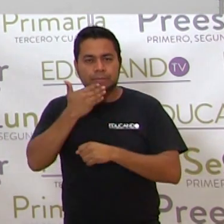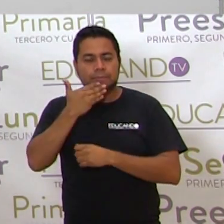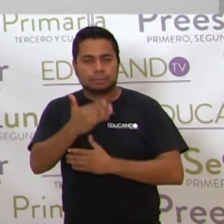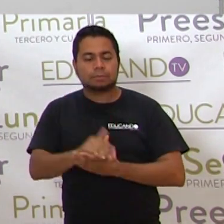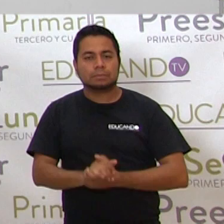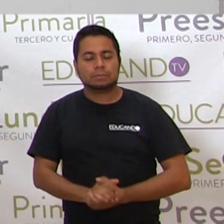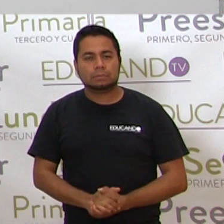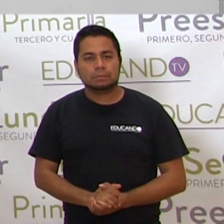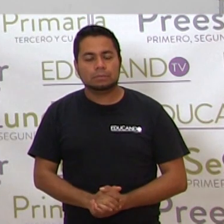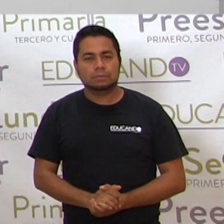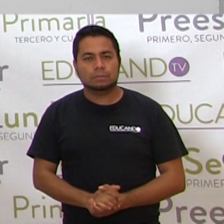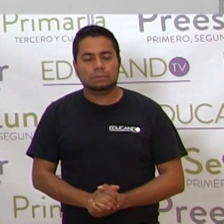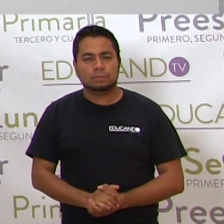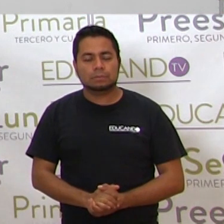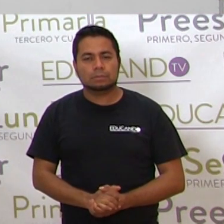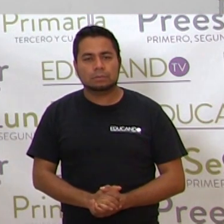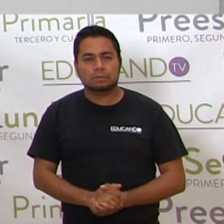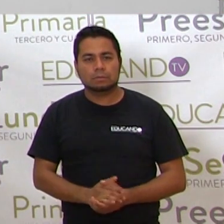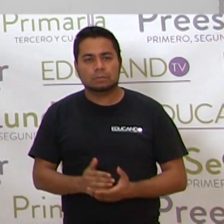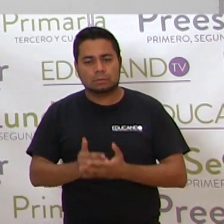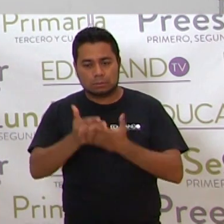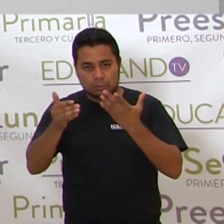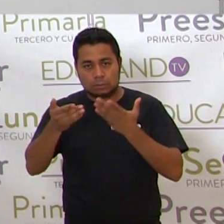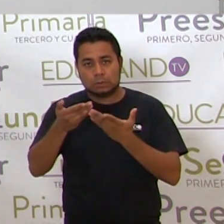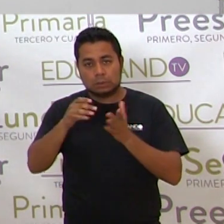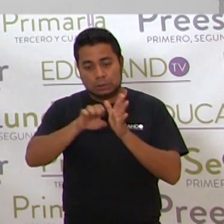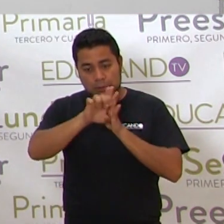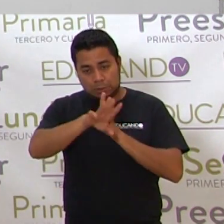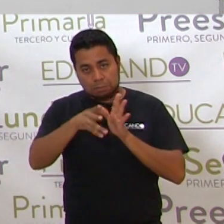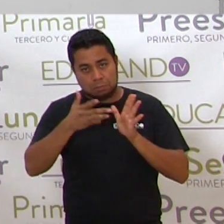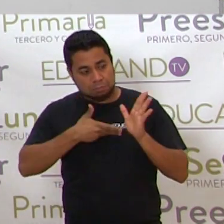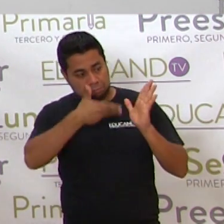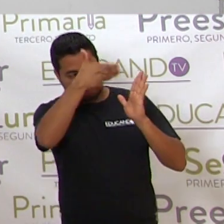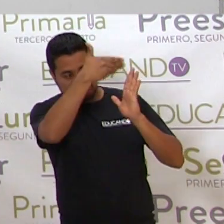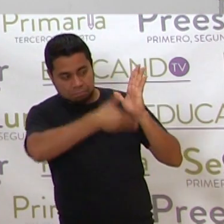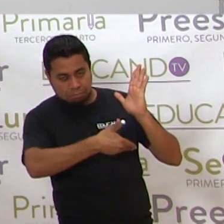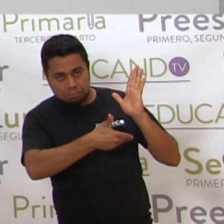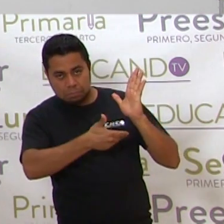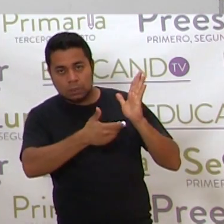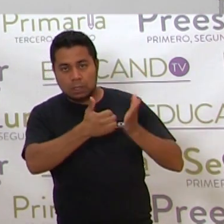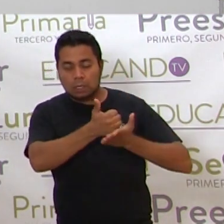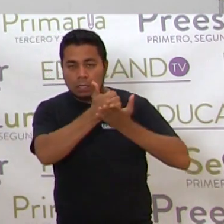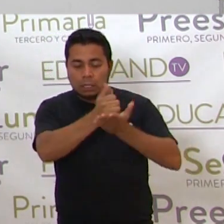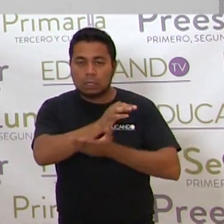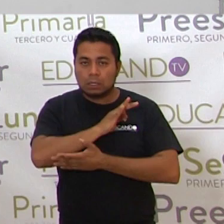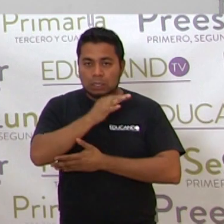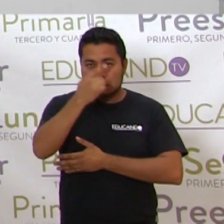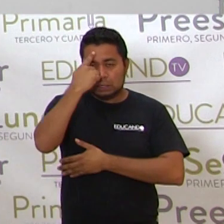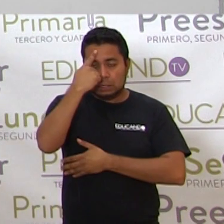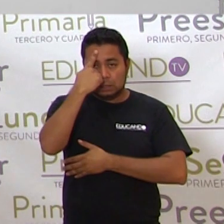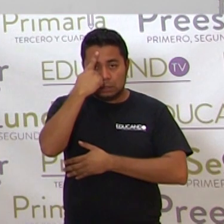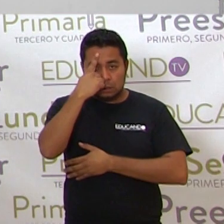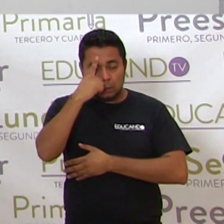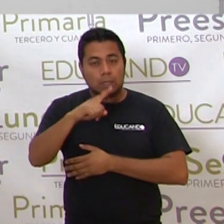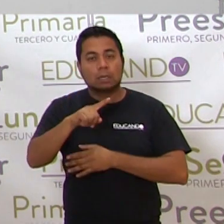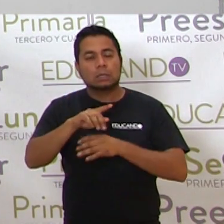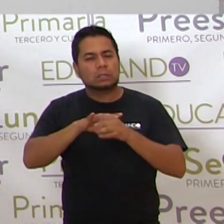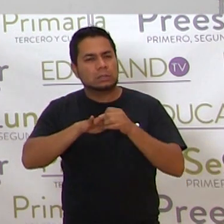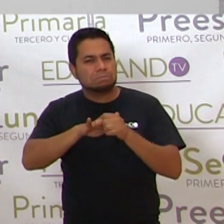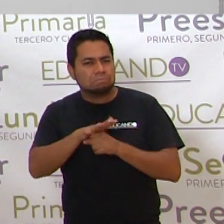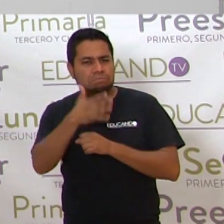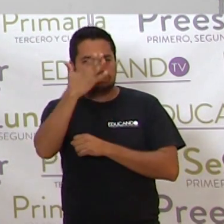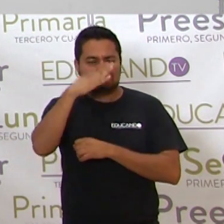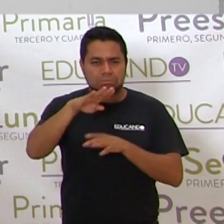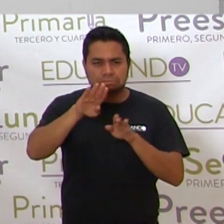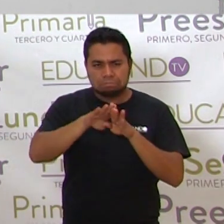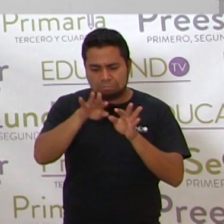niñas. Ahora, ya tenemos este ejemplo y este ejemplo nos va a servir para poder tener las referencias de